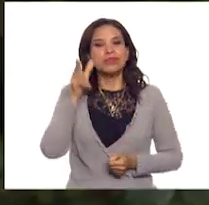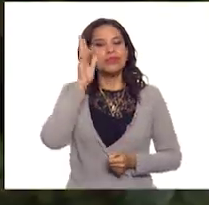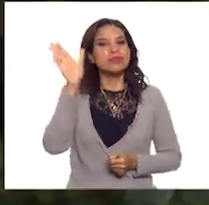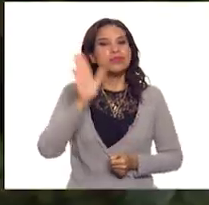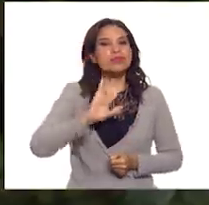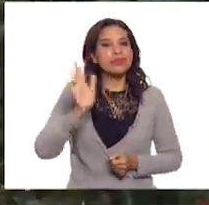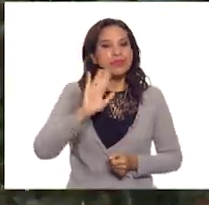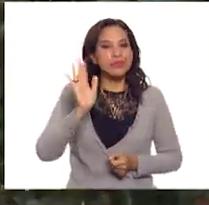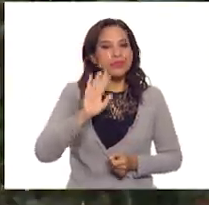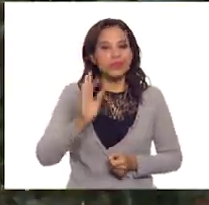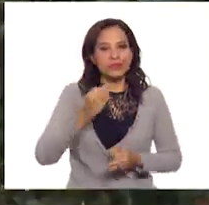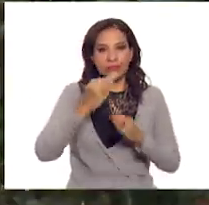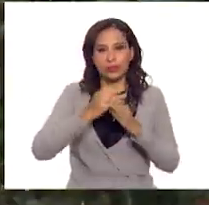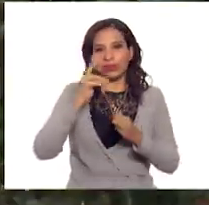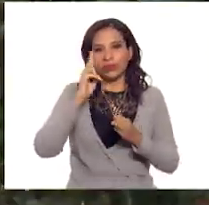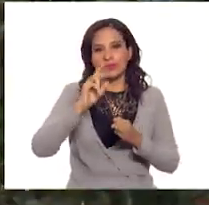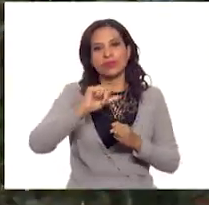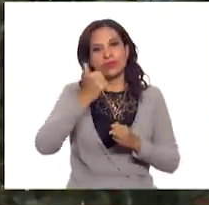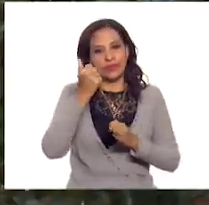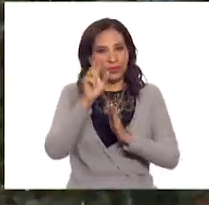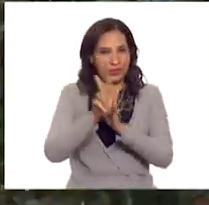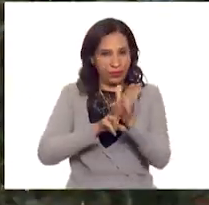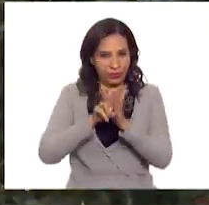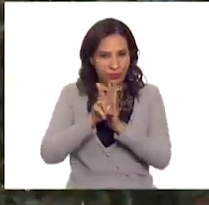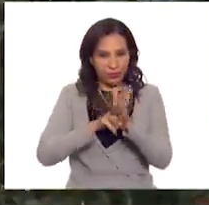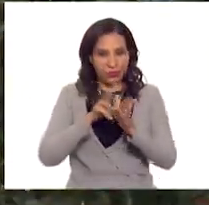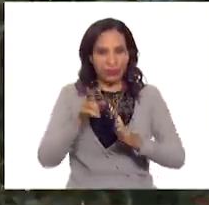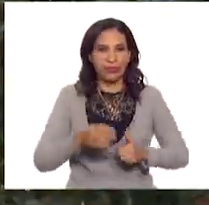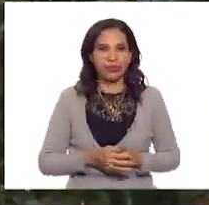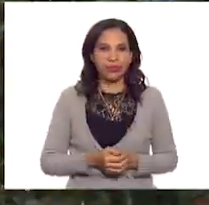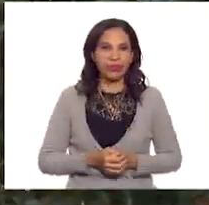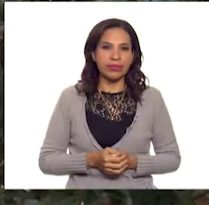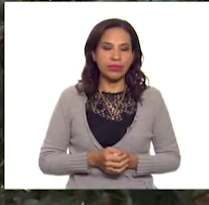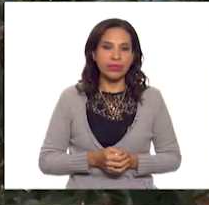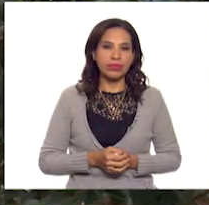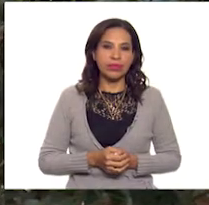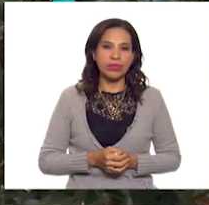¡Hola! ¡Vamos a ver el siguiente video!